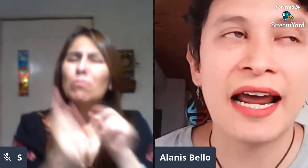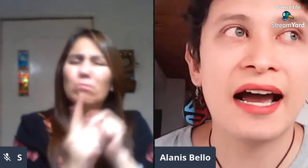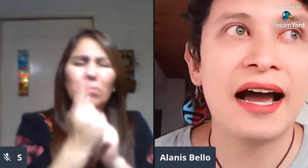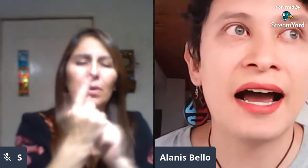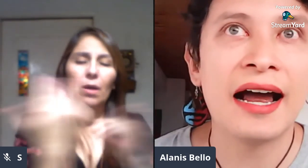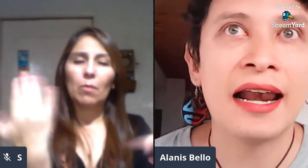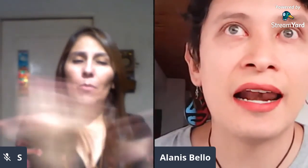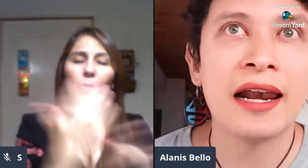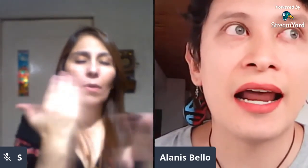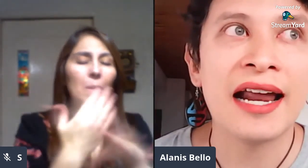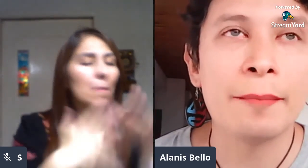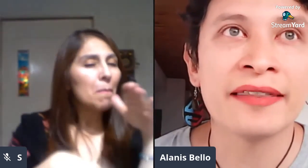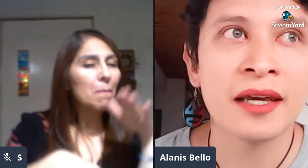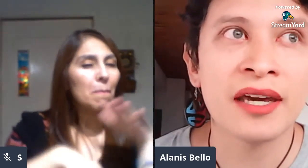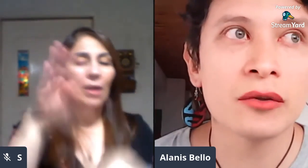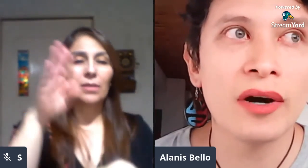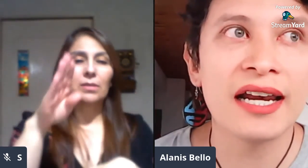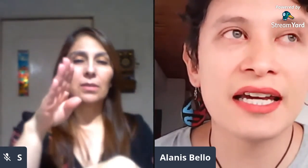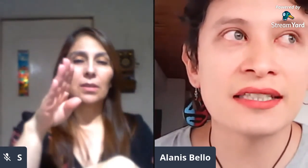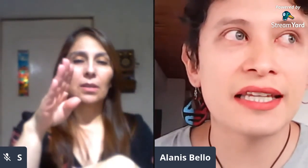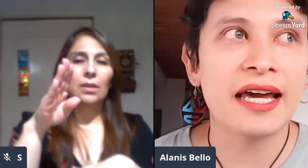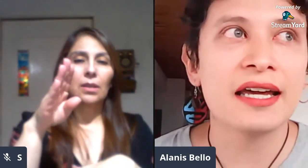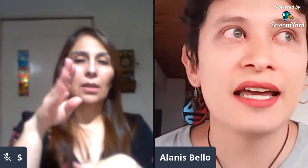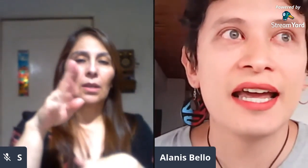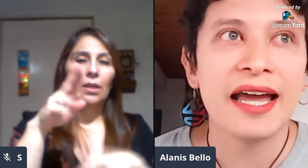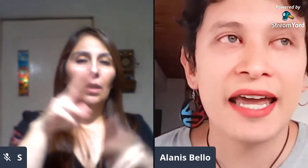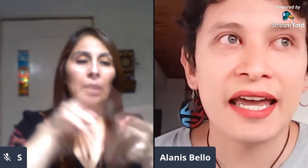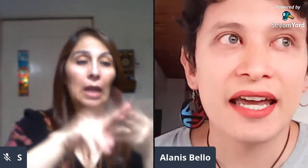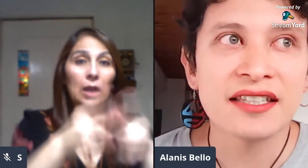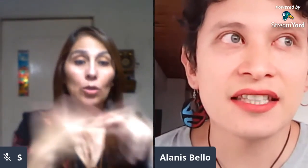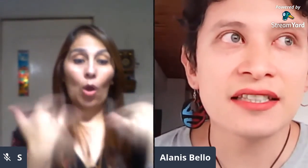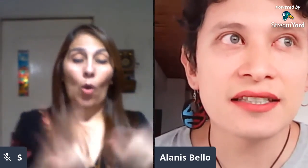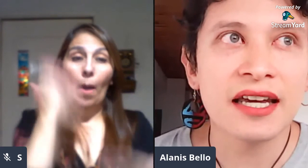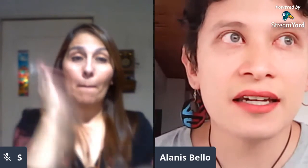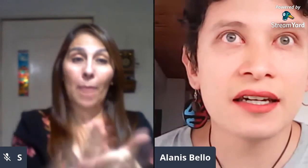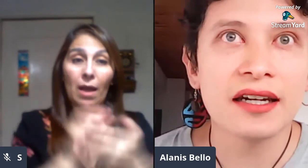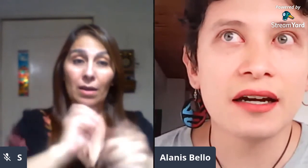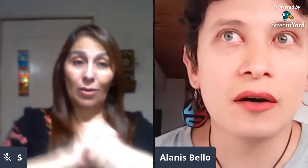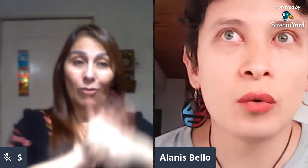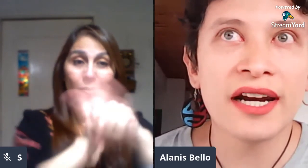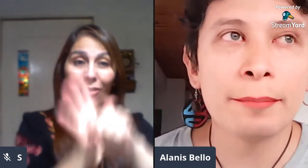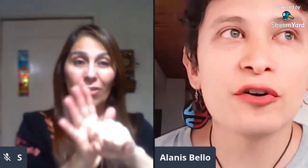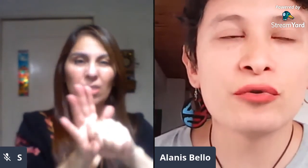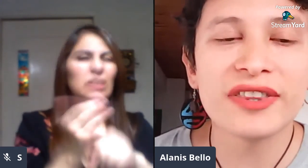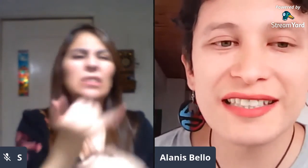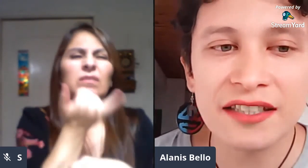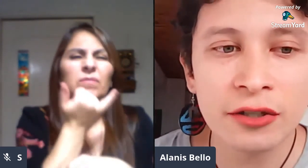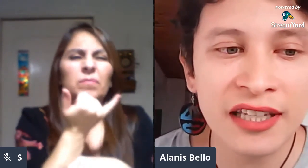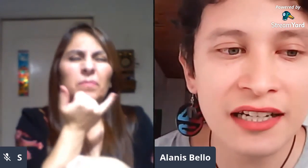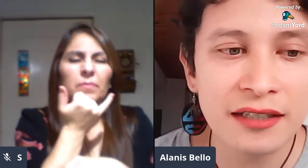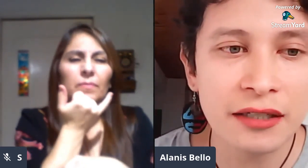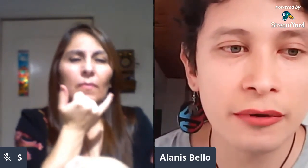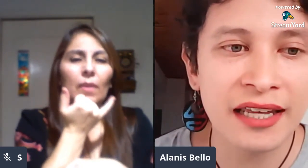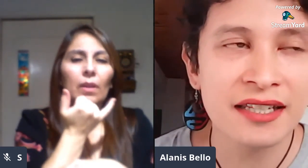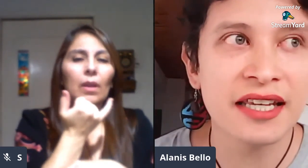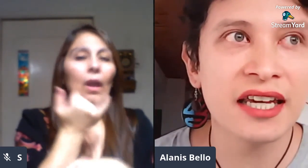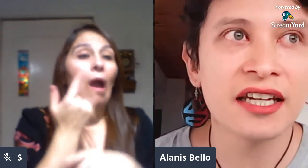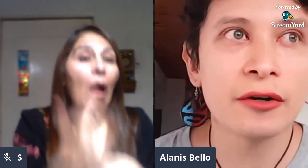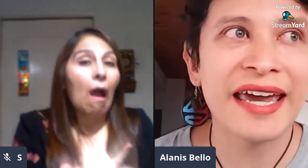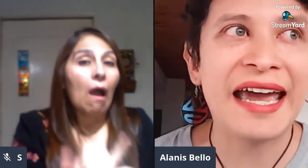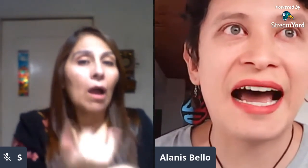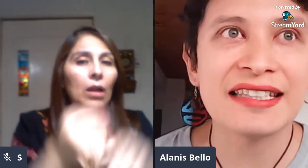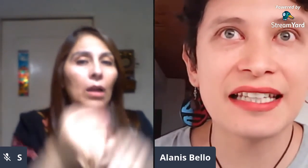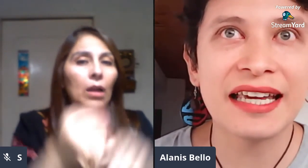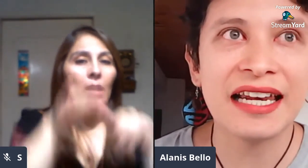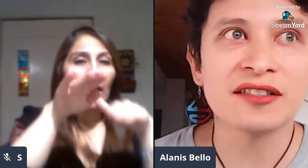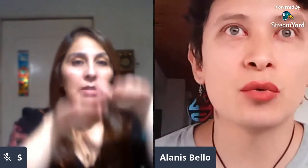de cara a la pandemia actual es que existen una profundización de las desigualdades de